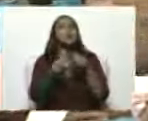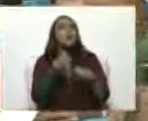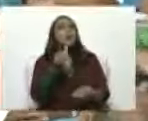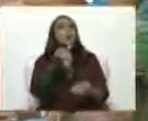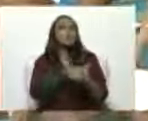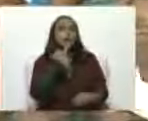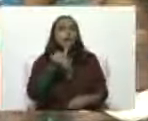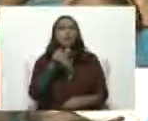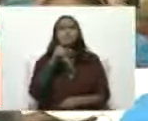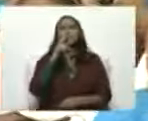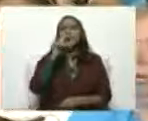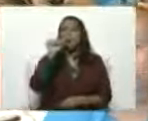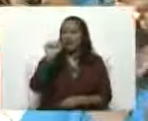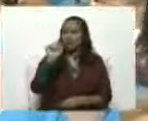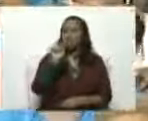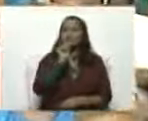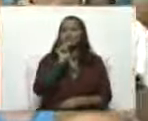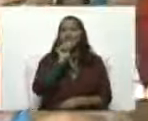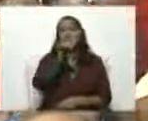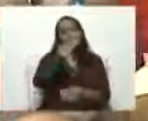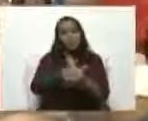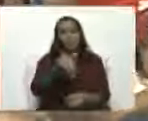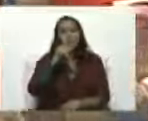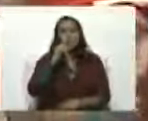Nicolás Maduro Moros.